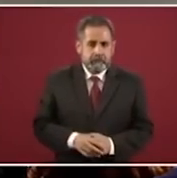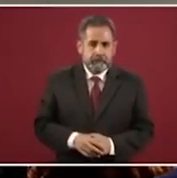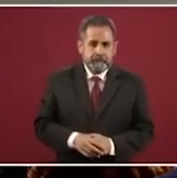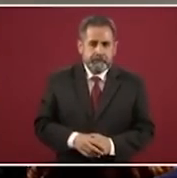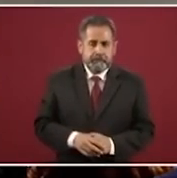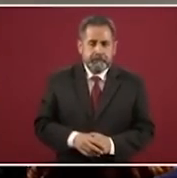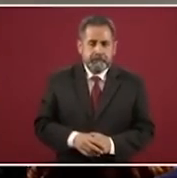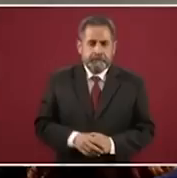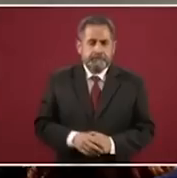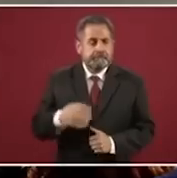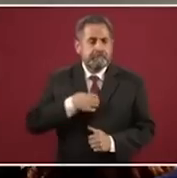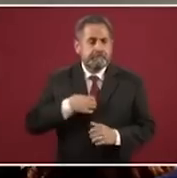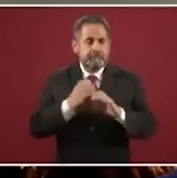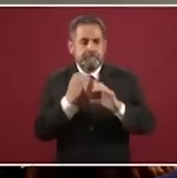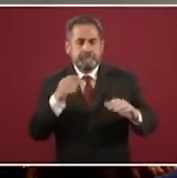lo del drenaje.